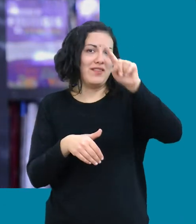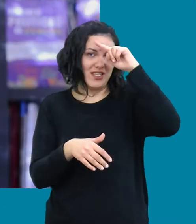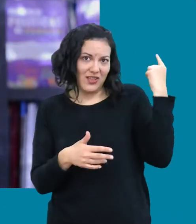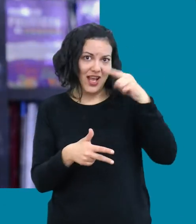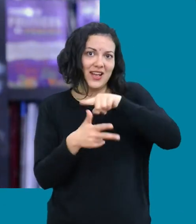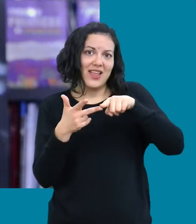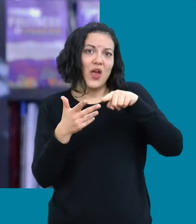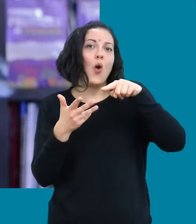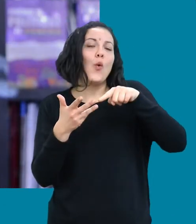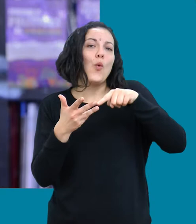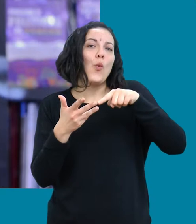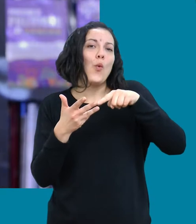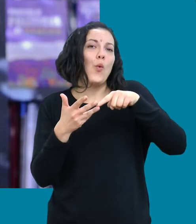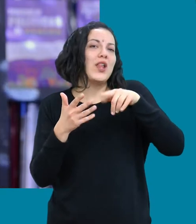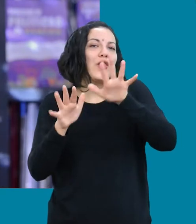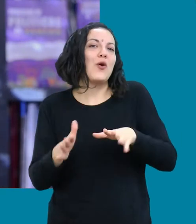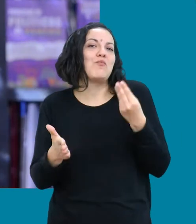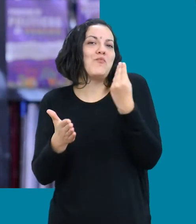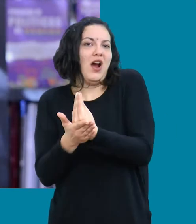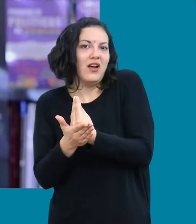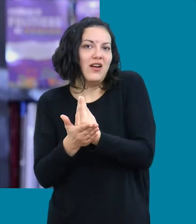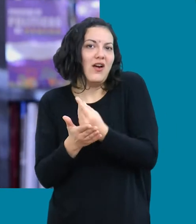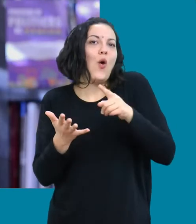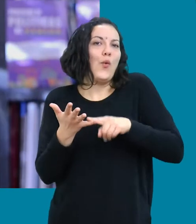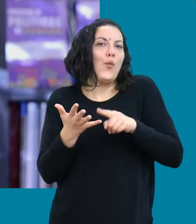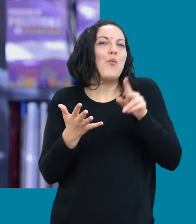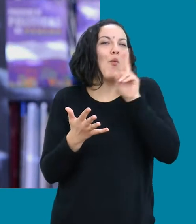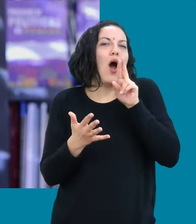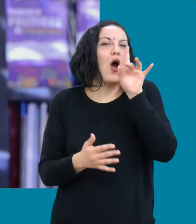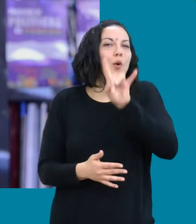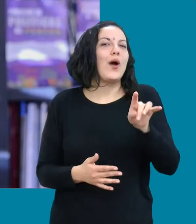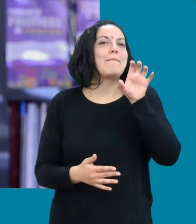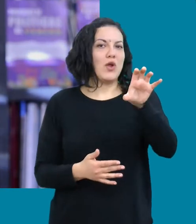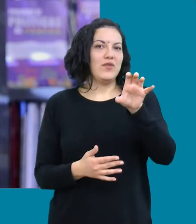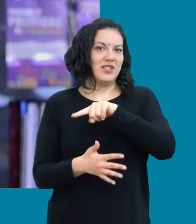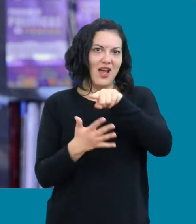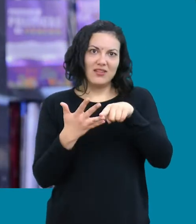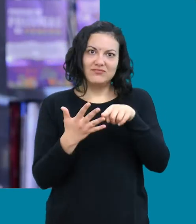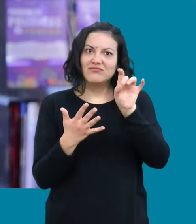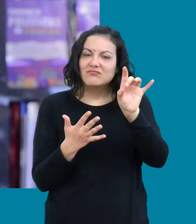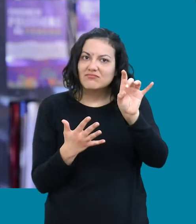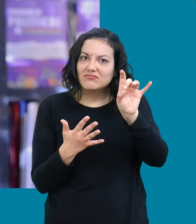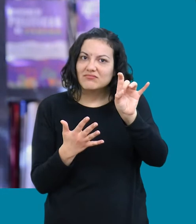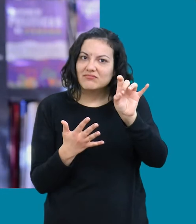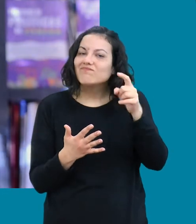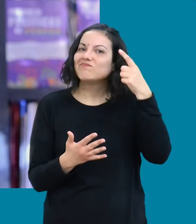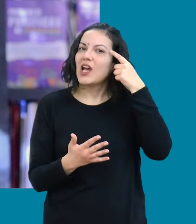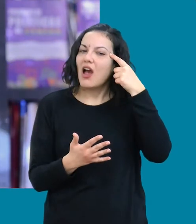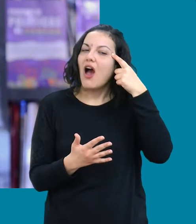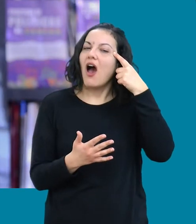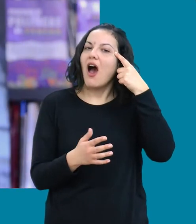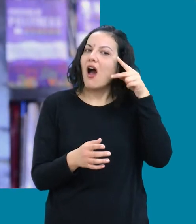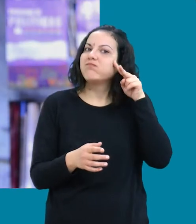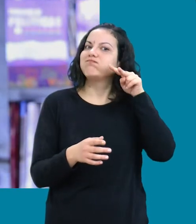nacionales, una rectora normalizadora y una rectora mujer de una universidad provincial. Creo que cuando lo miramos así,